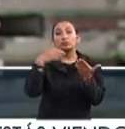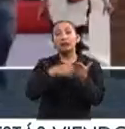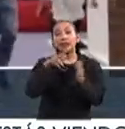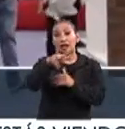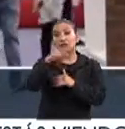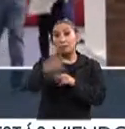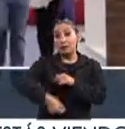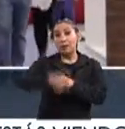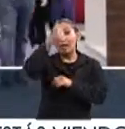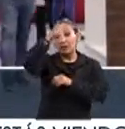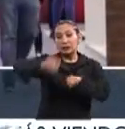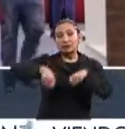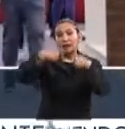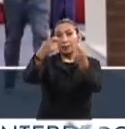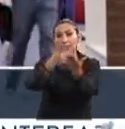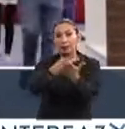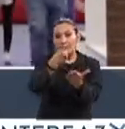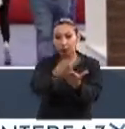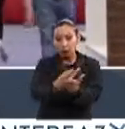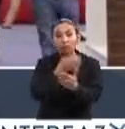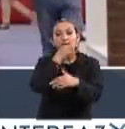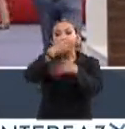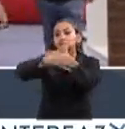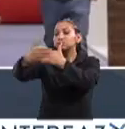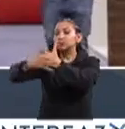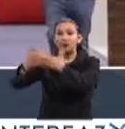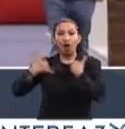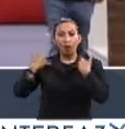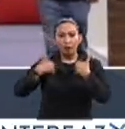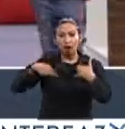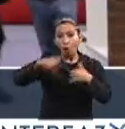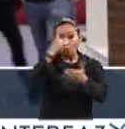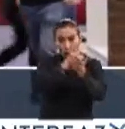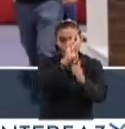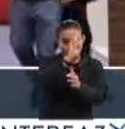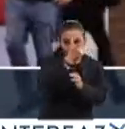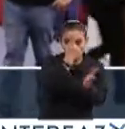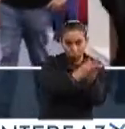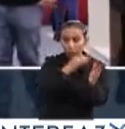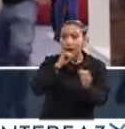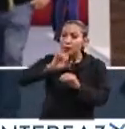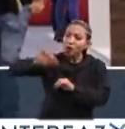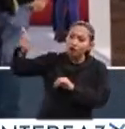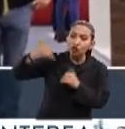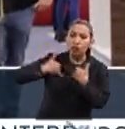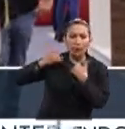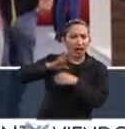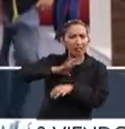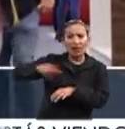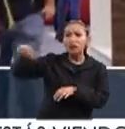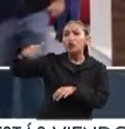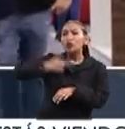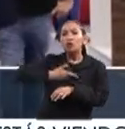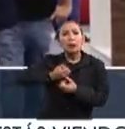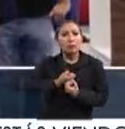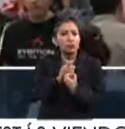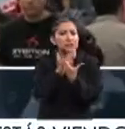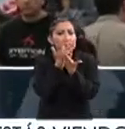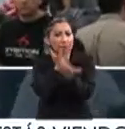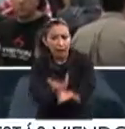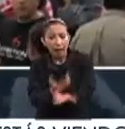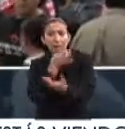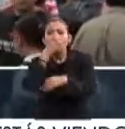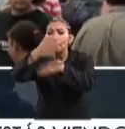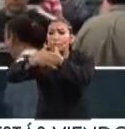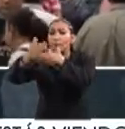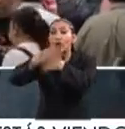la primera vez que se lanza el premio, convocando a los jóvenes, no nada más universitarios, sino a los jóvenes en general que les gusta la poesía. Vamos